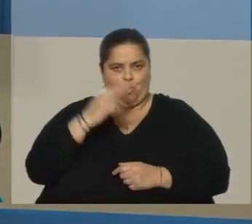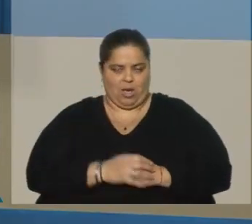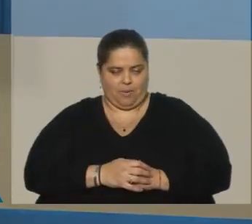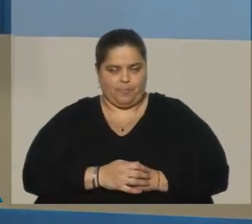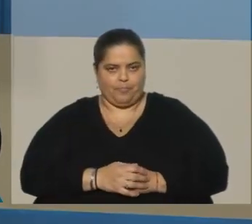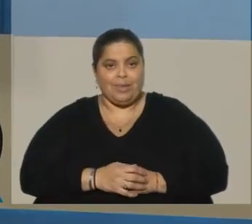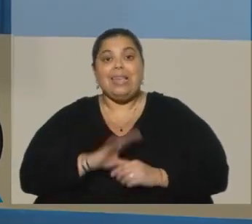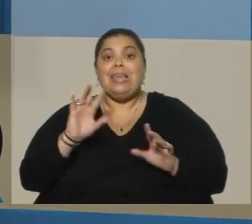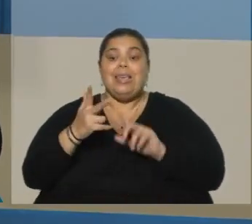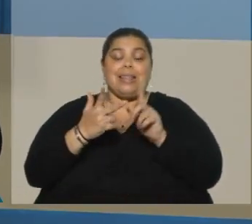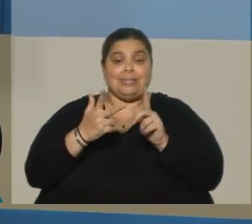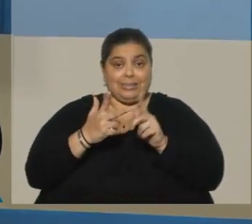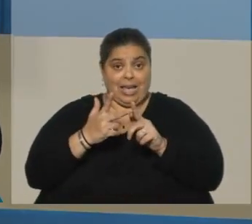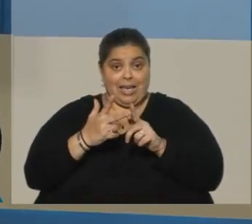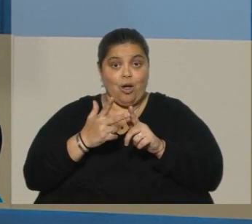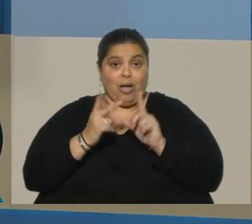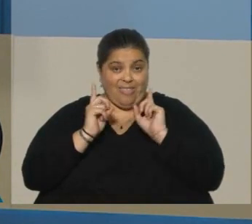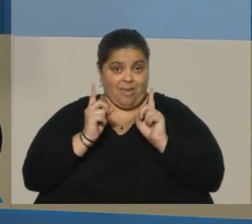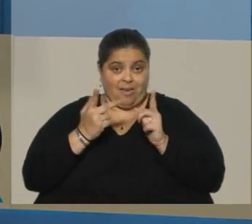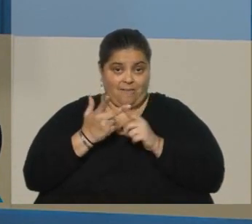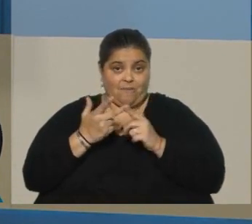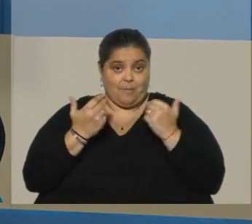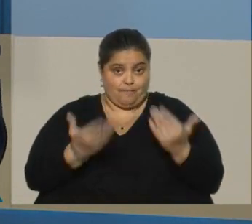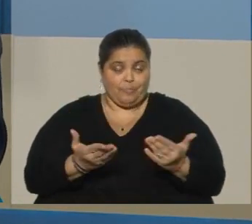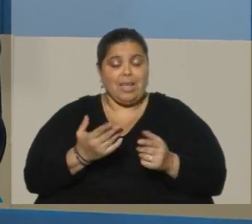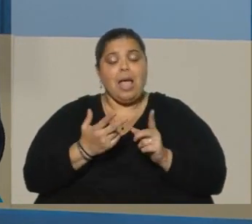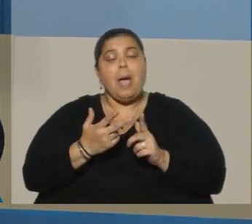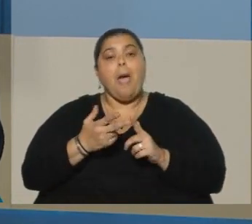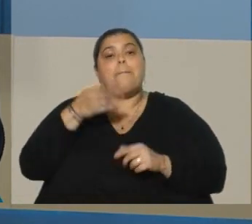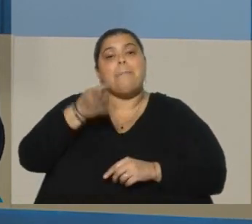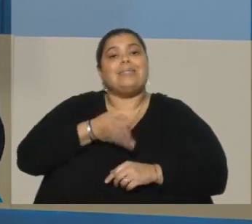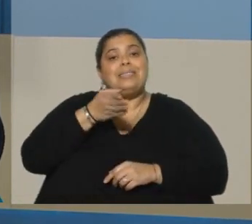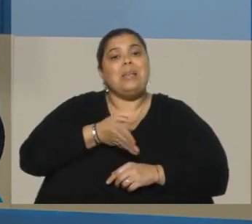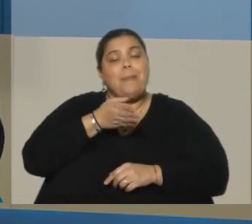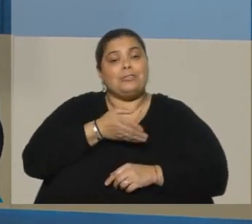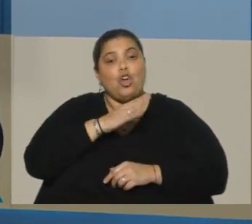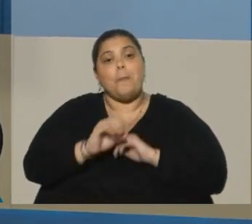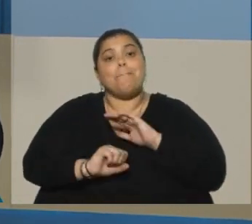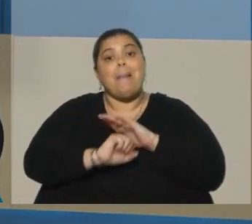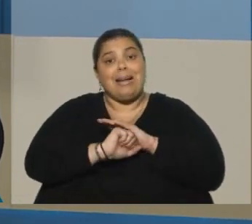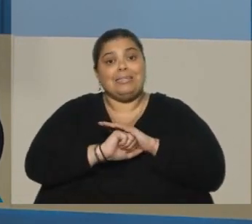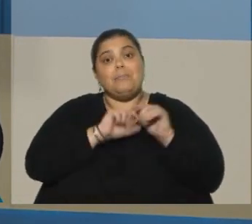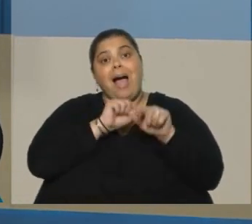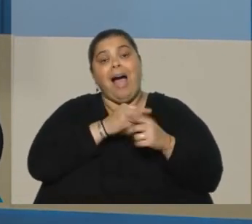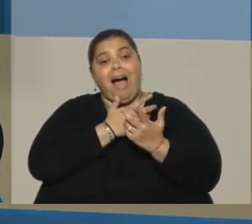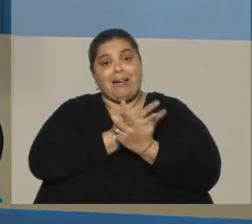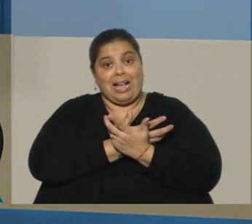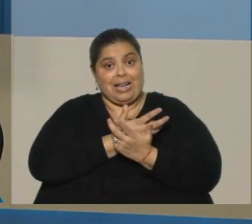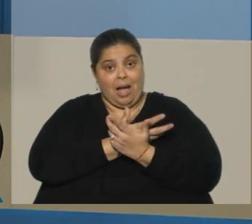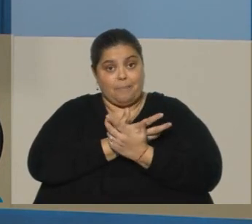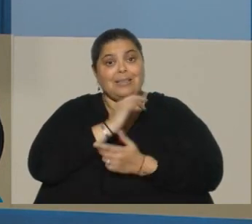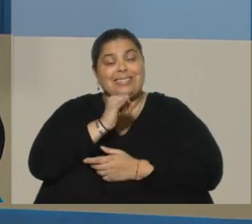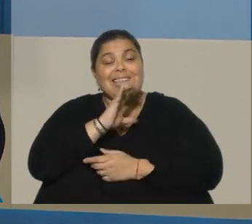último, lo tercero que ofrece es la participación máxima que le ofrece a ANCAP en caso de un